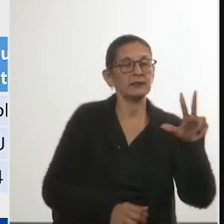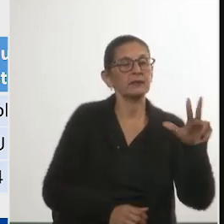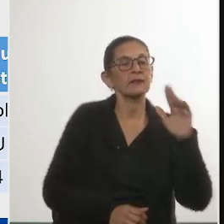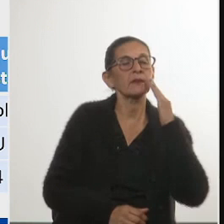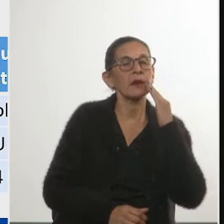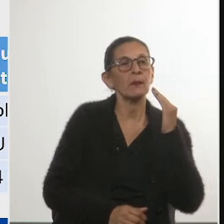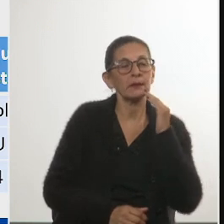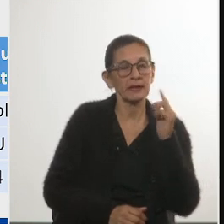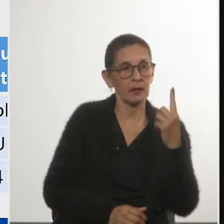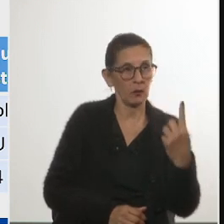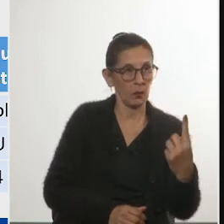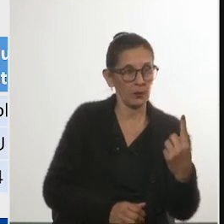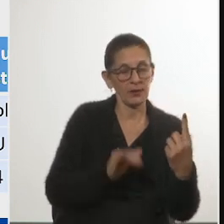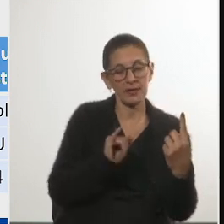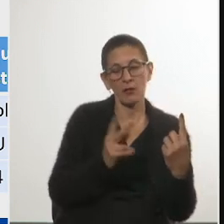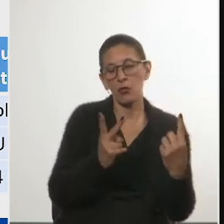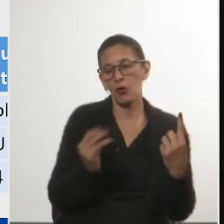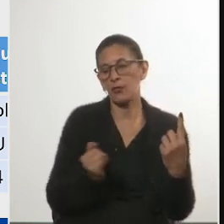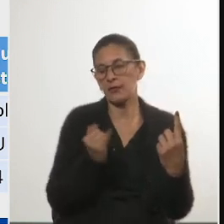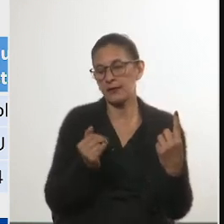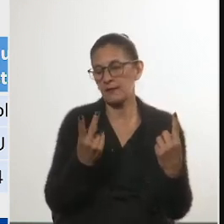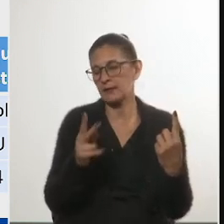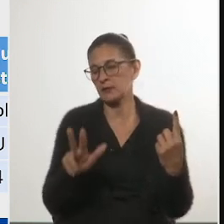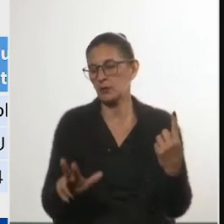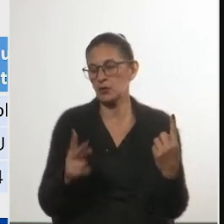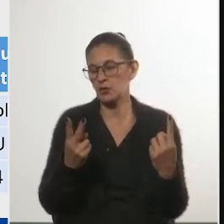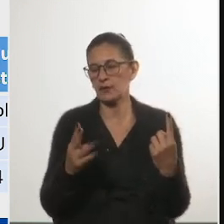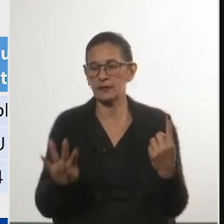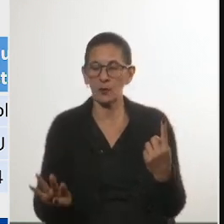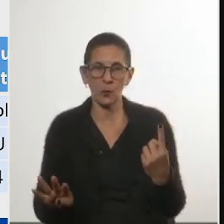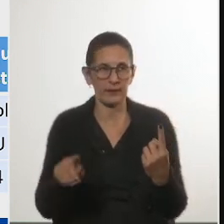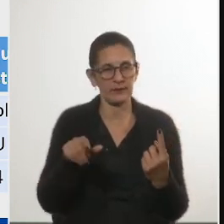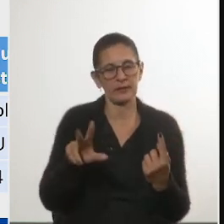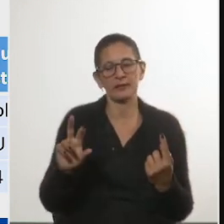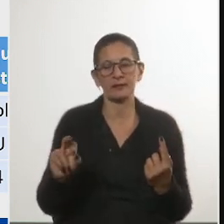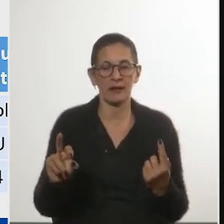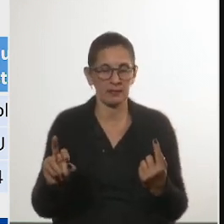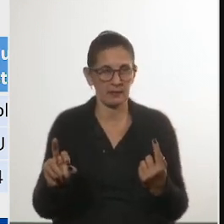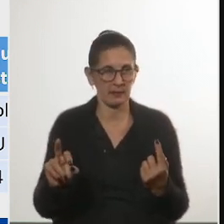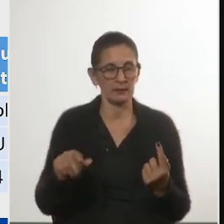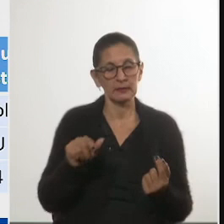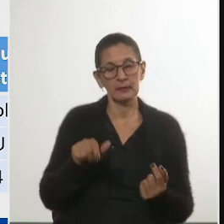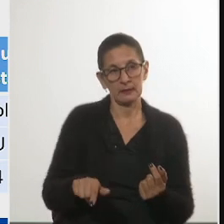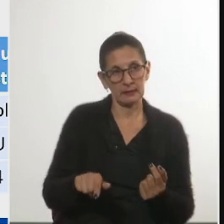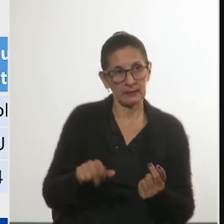de abril, y después 2 días que fueron el 28, el 29 y el 30. Por supuesto que ahí